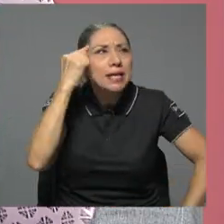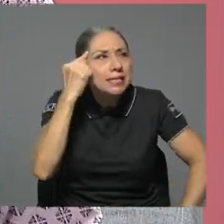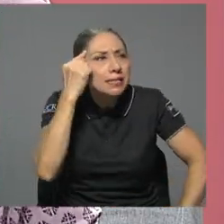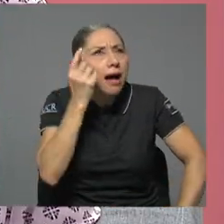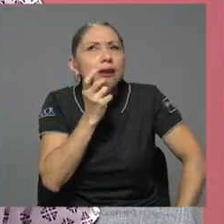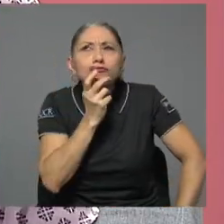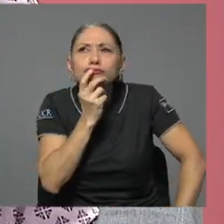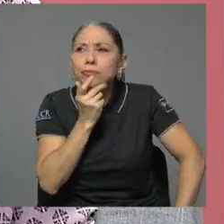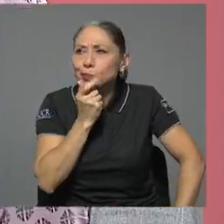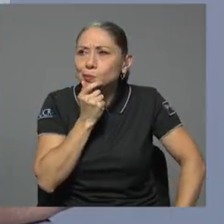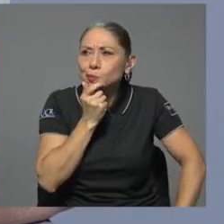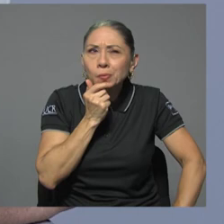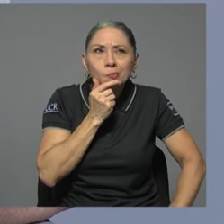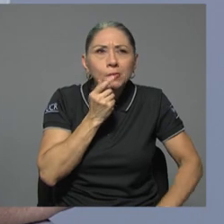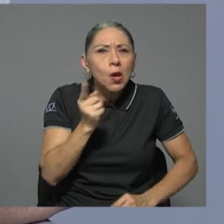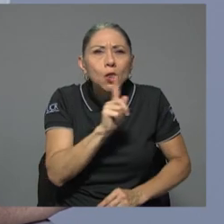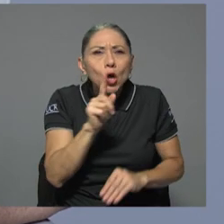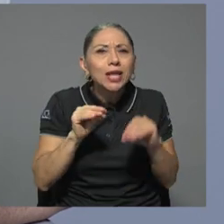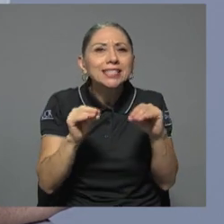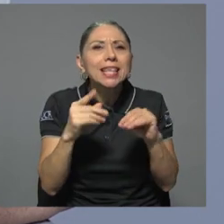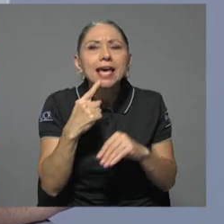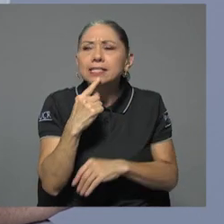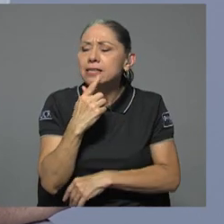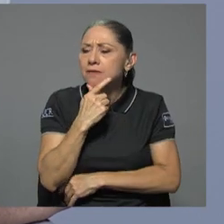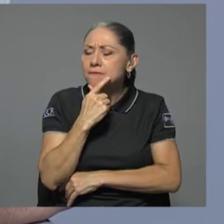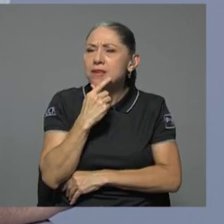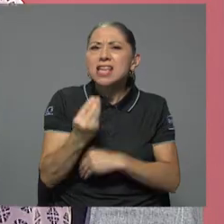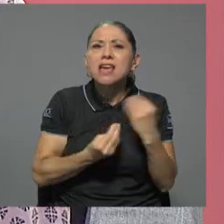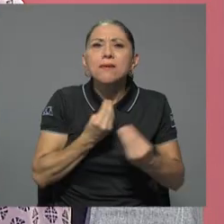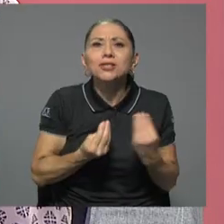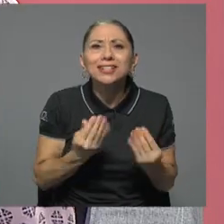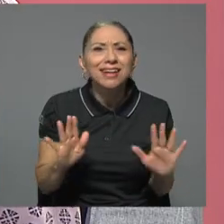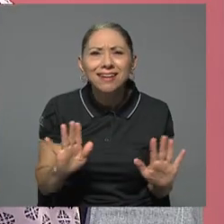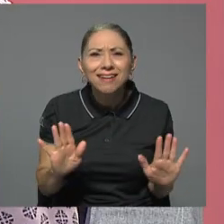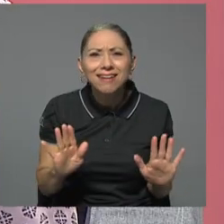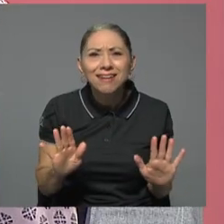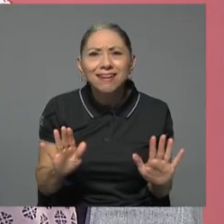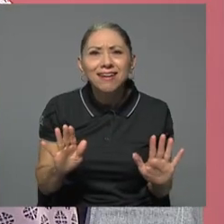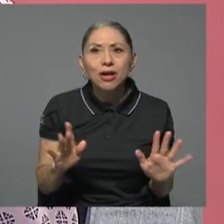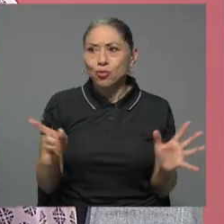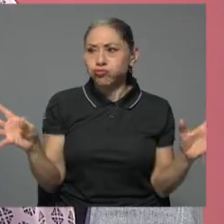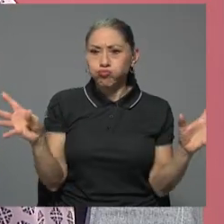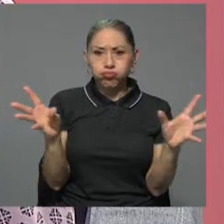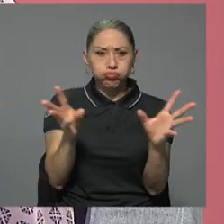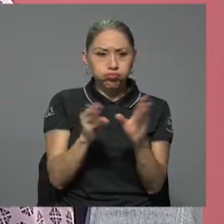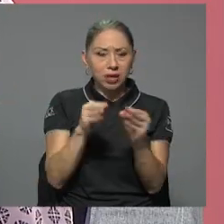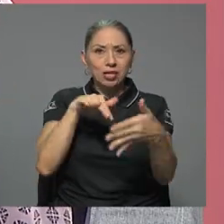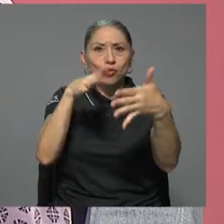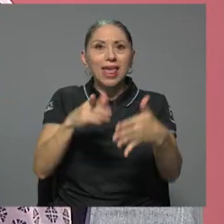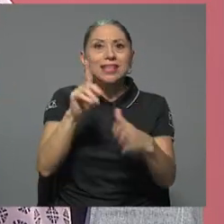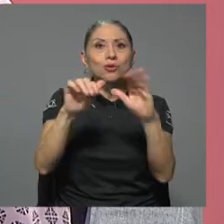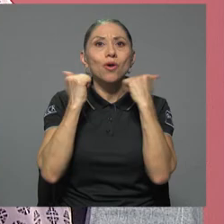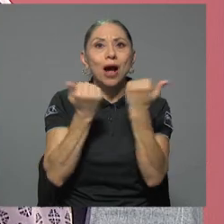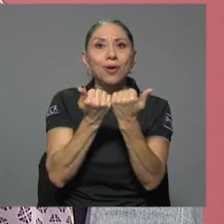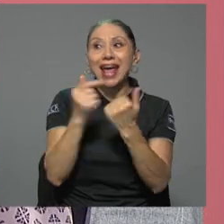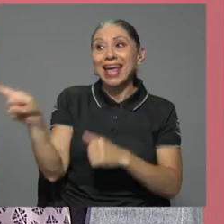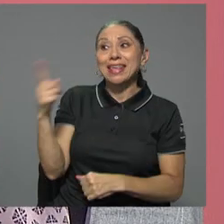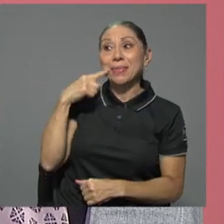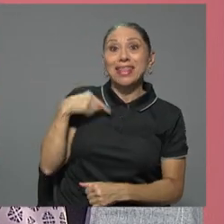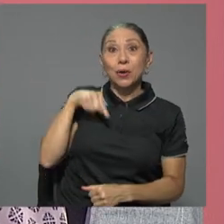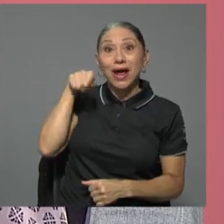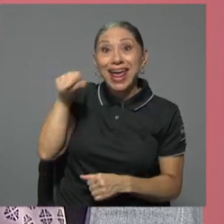le enseñan a cuestionar no le enseñan a decir bueno qué es lo que vamos a hacer la cantidad de estudiantes por aula me dice yo estoy un colegio nocturno y tengo entre